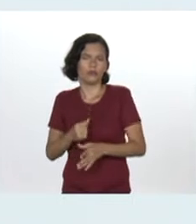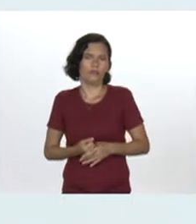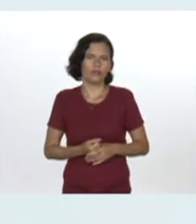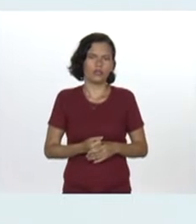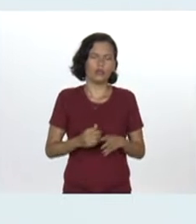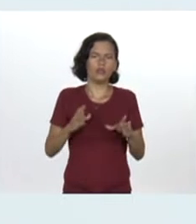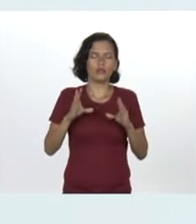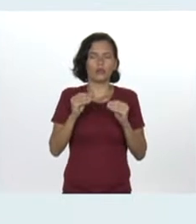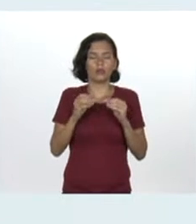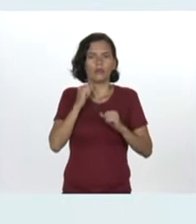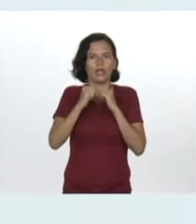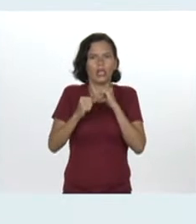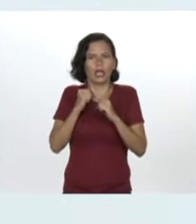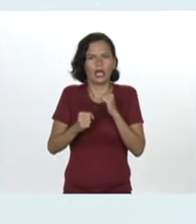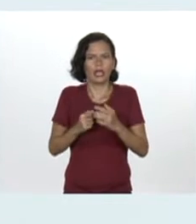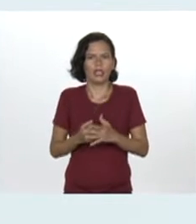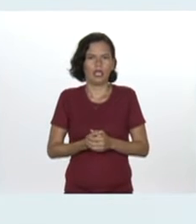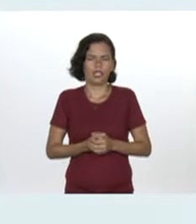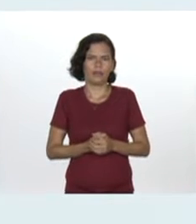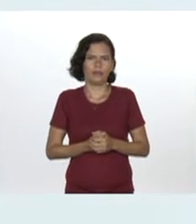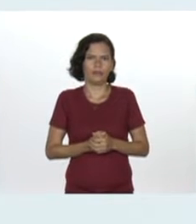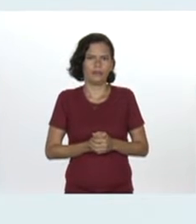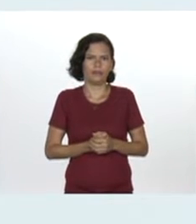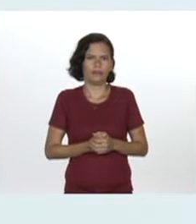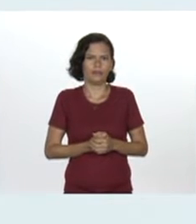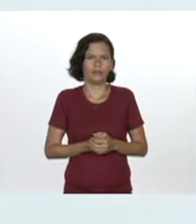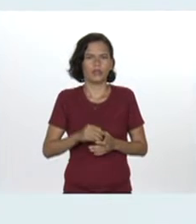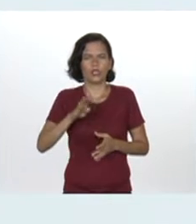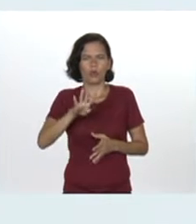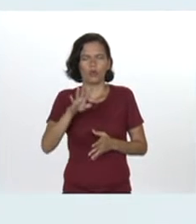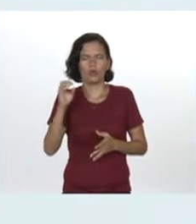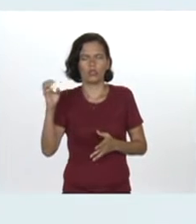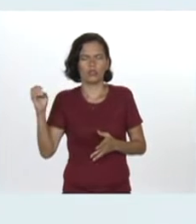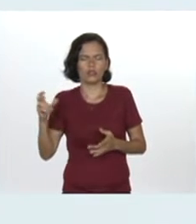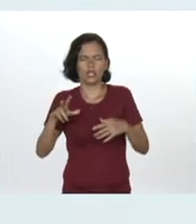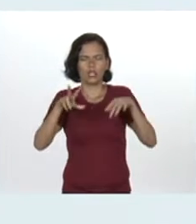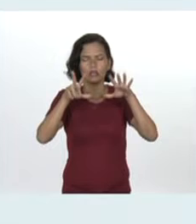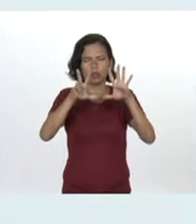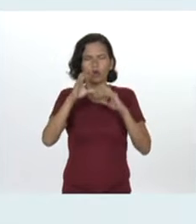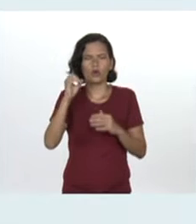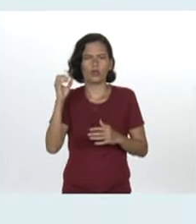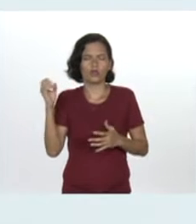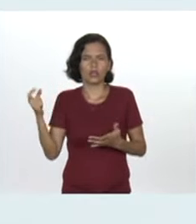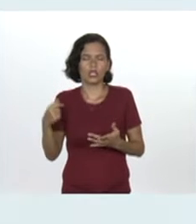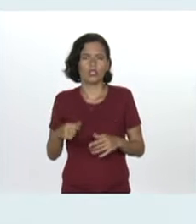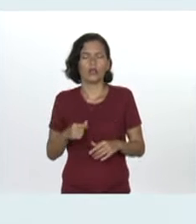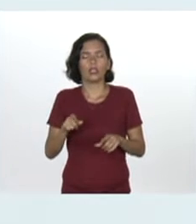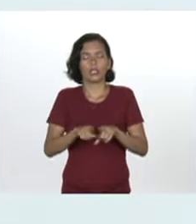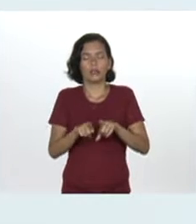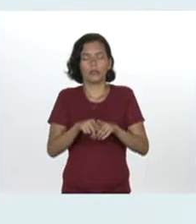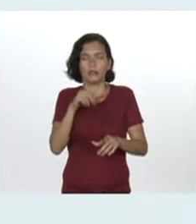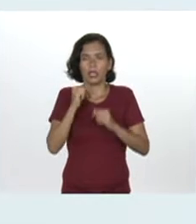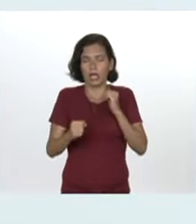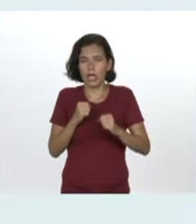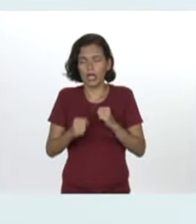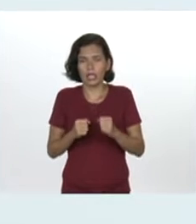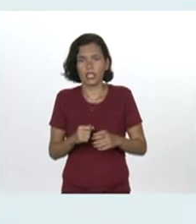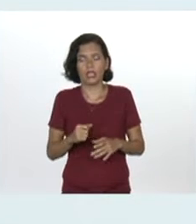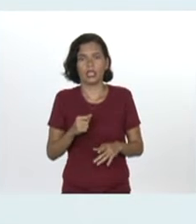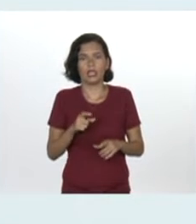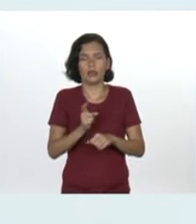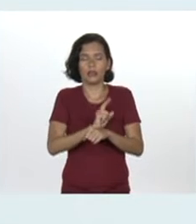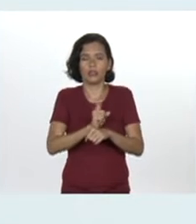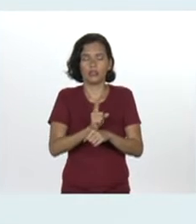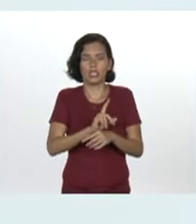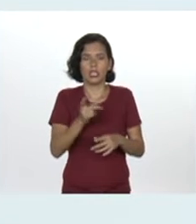Cuando hablamos de la carrera, o las carreras de relevo, 400, 800, que también son llamadas carreras de velocidad o medio fondo,